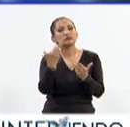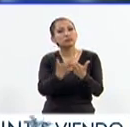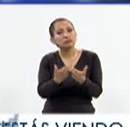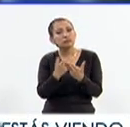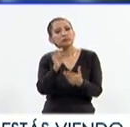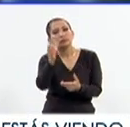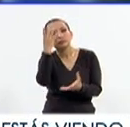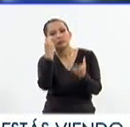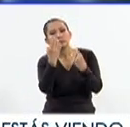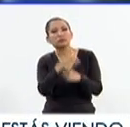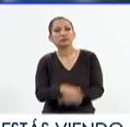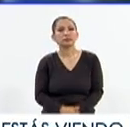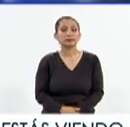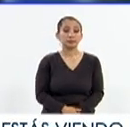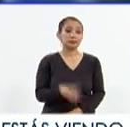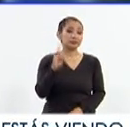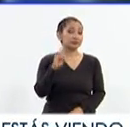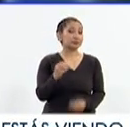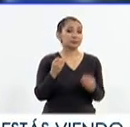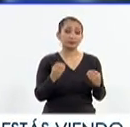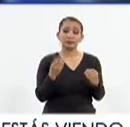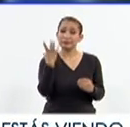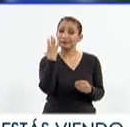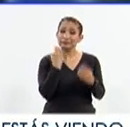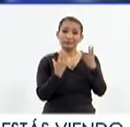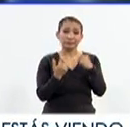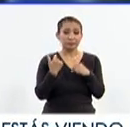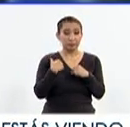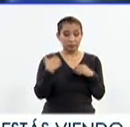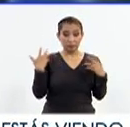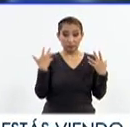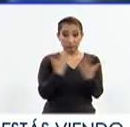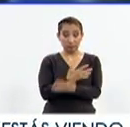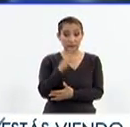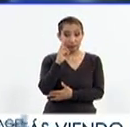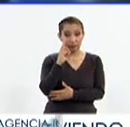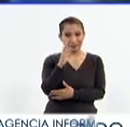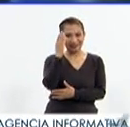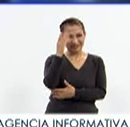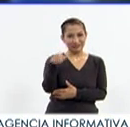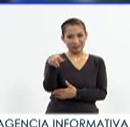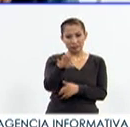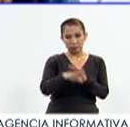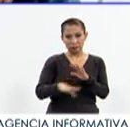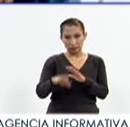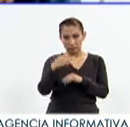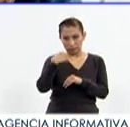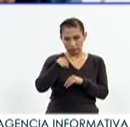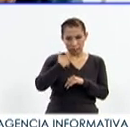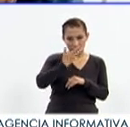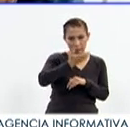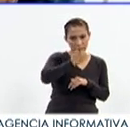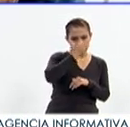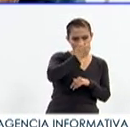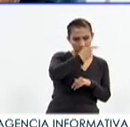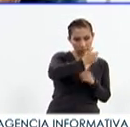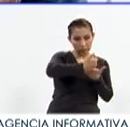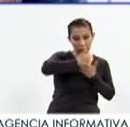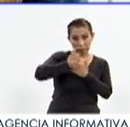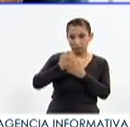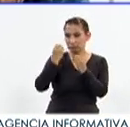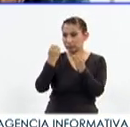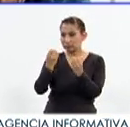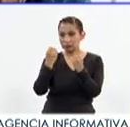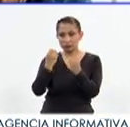riquezas que adquiriste? Pues en realidad fueron muchas. Me sorprendió el saber que las bases que yo tengo en la escuela me